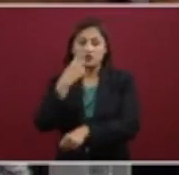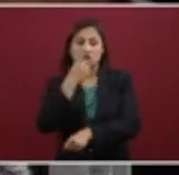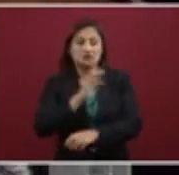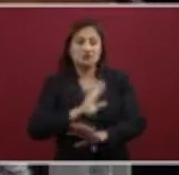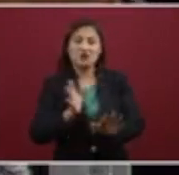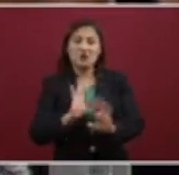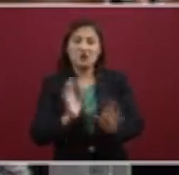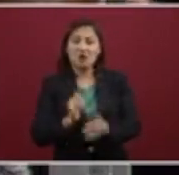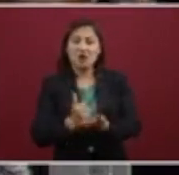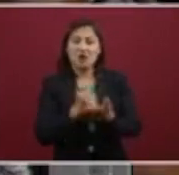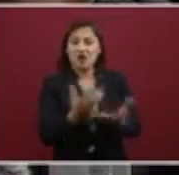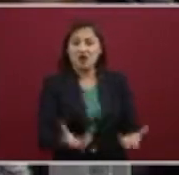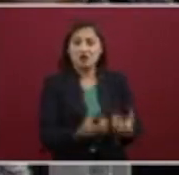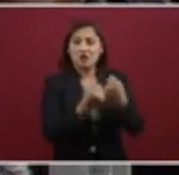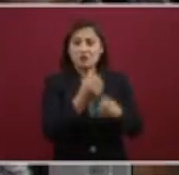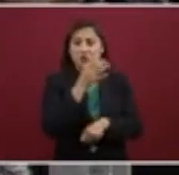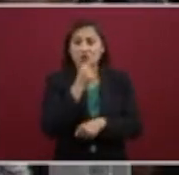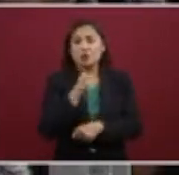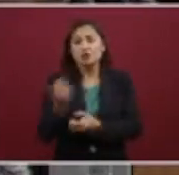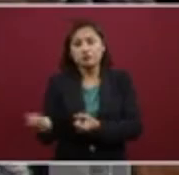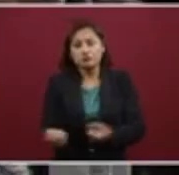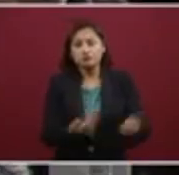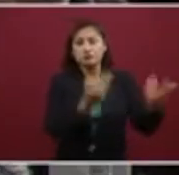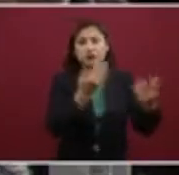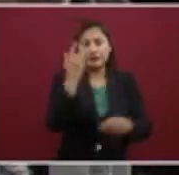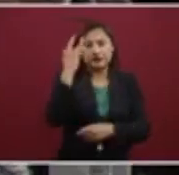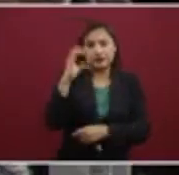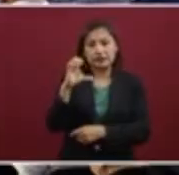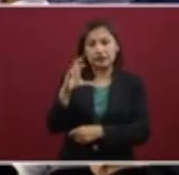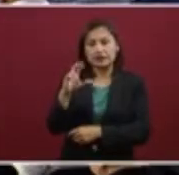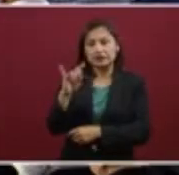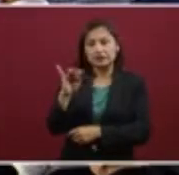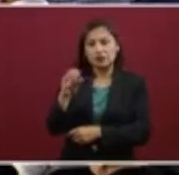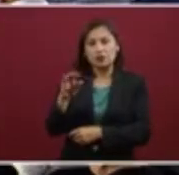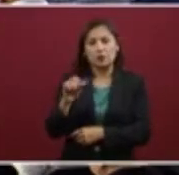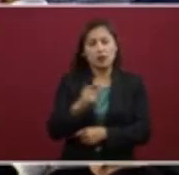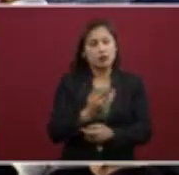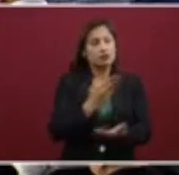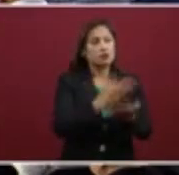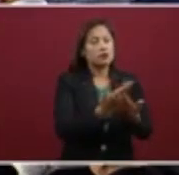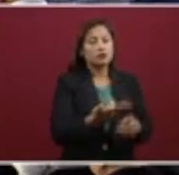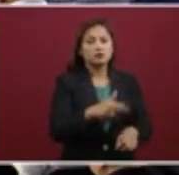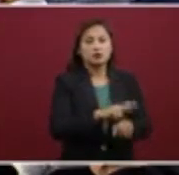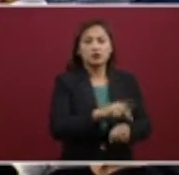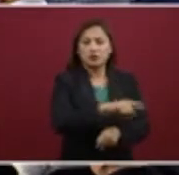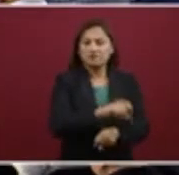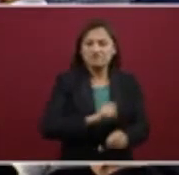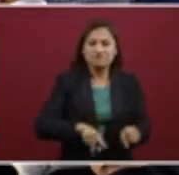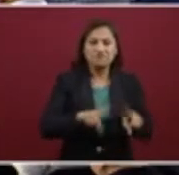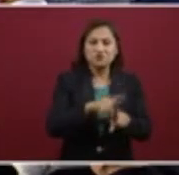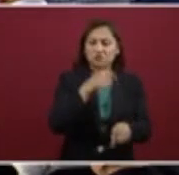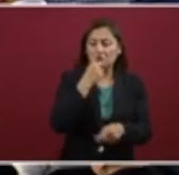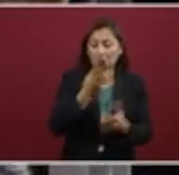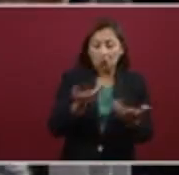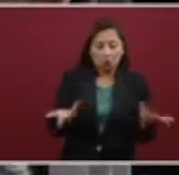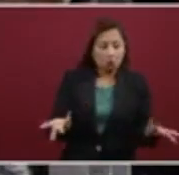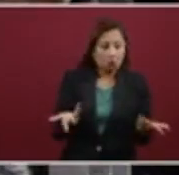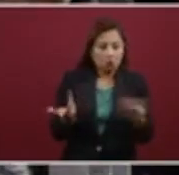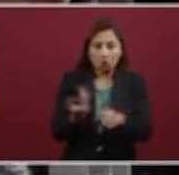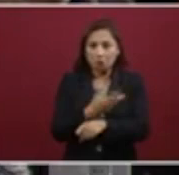Lo trasladaron a San Cristóbal y en San Cristóbal lo sacaron porque ya no había nada que hacerle. Ese